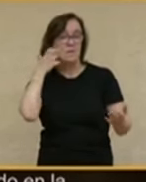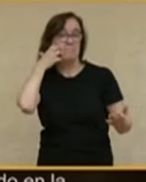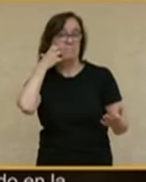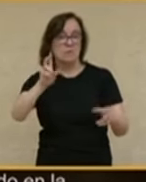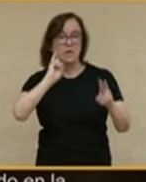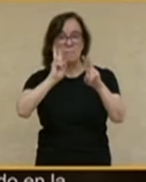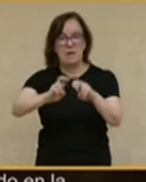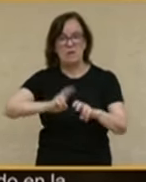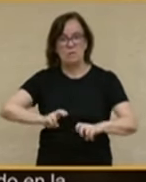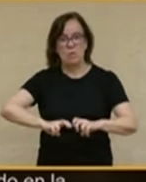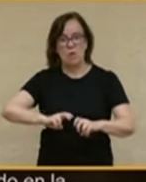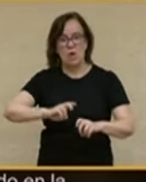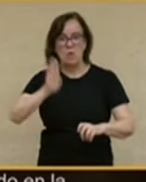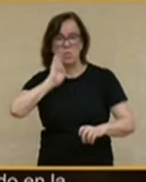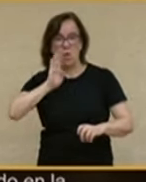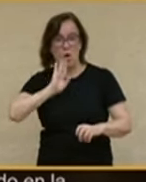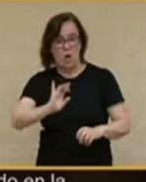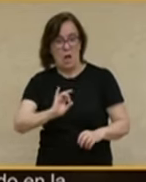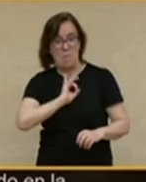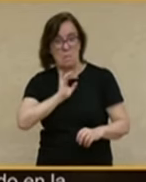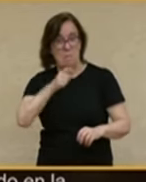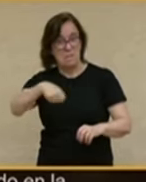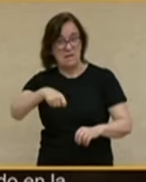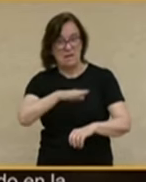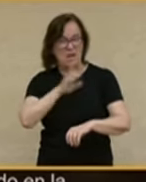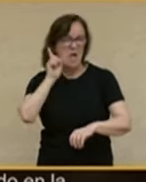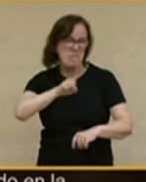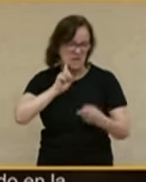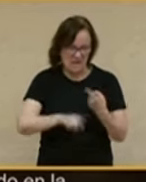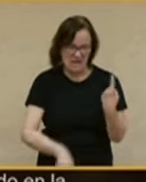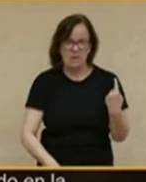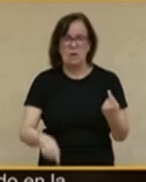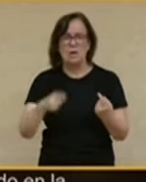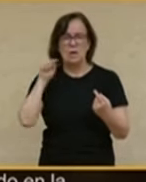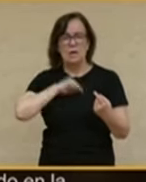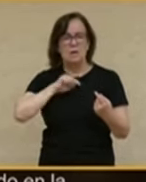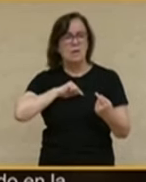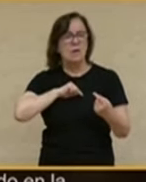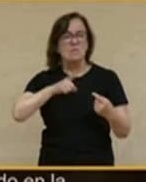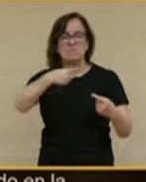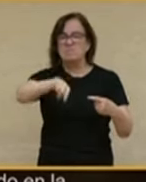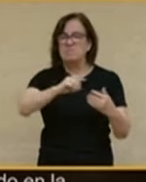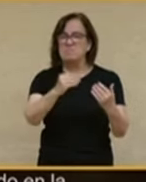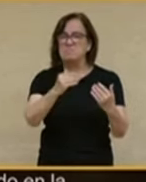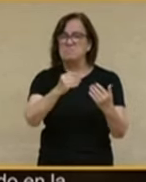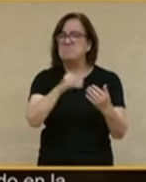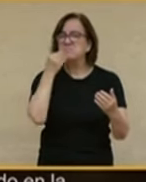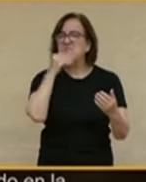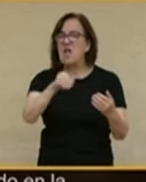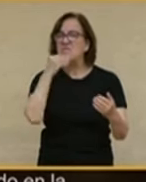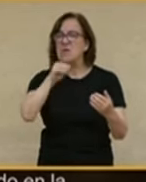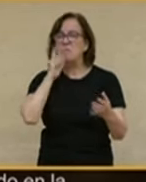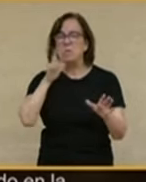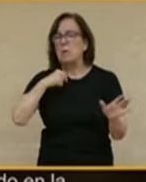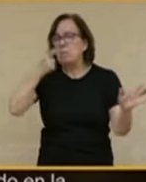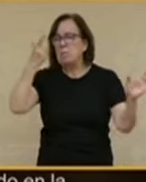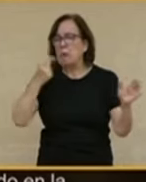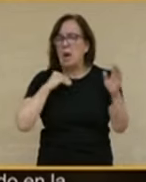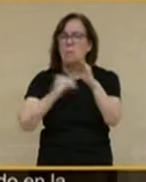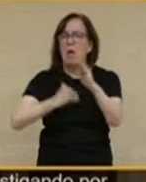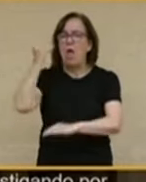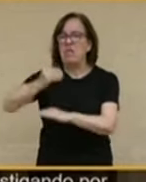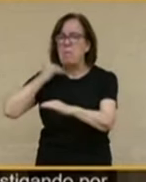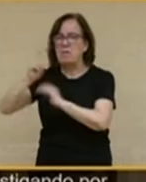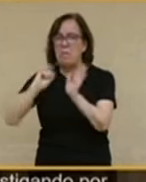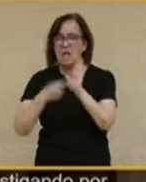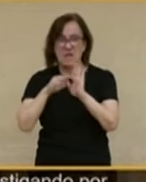esté investigando por presunta corrupción en la Moncloa, ni que haya mentido, ni que sienta que él y los suyos gozan de total impunidad para pasar por encima de cualquier ley.